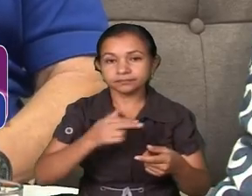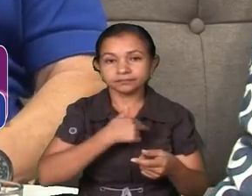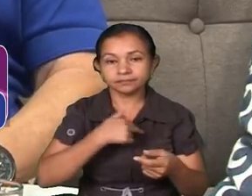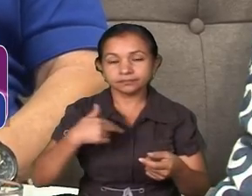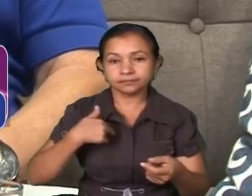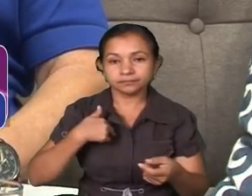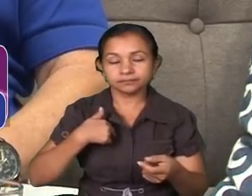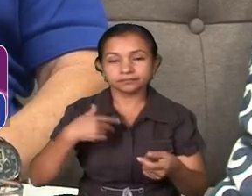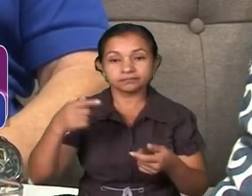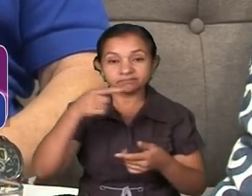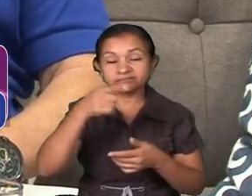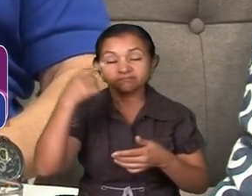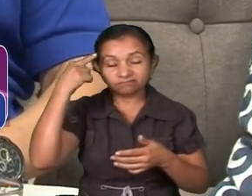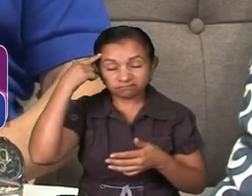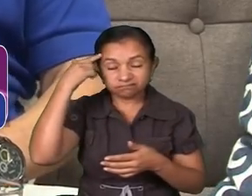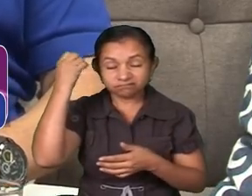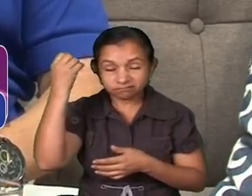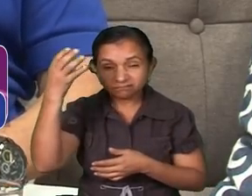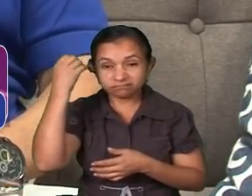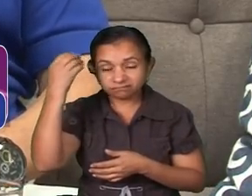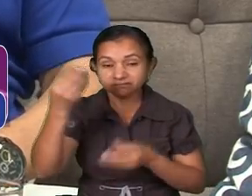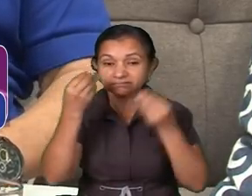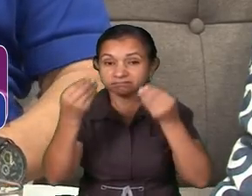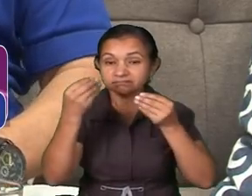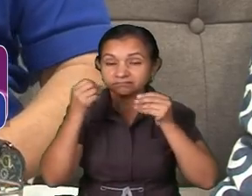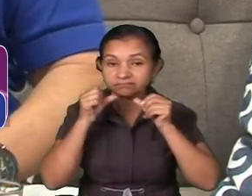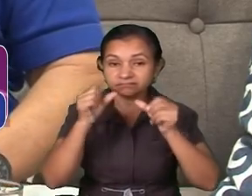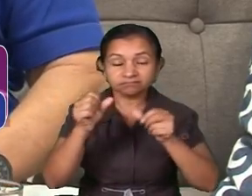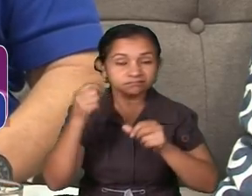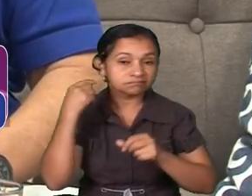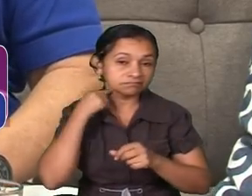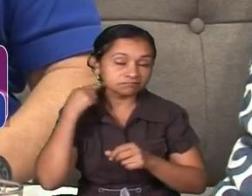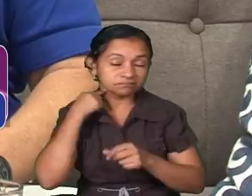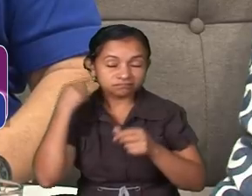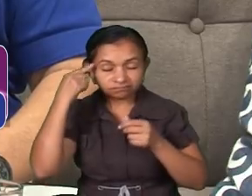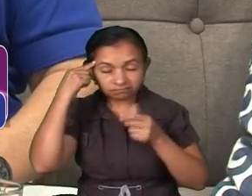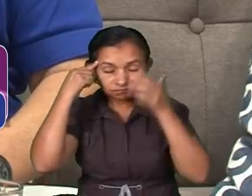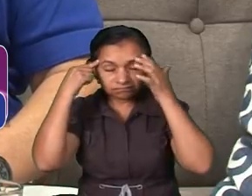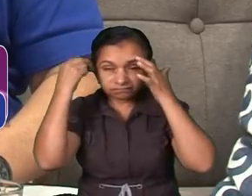tener dolor de cabeza por mucho tiempo, por siempre.